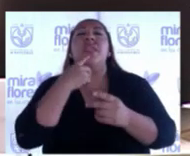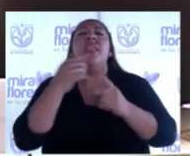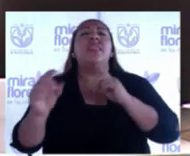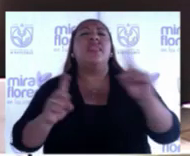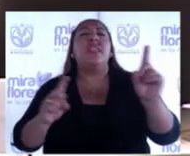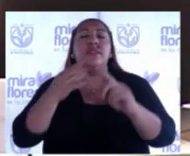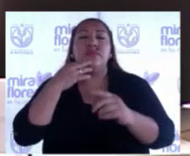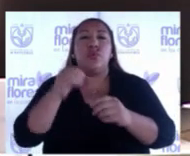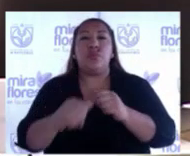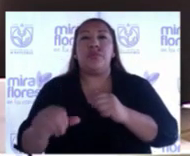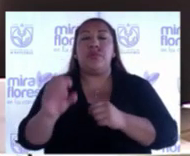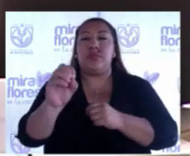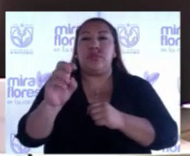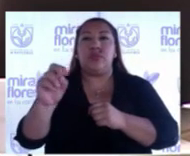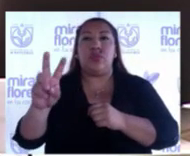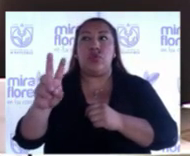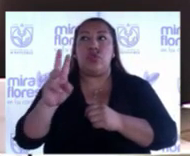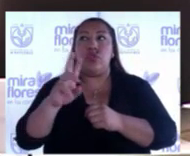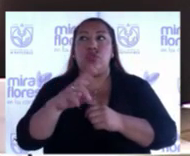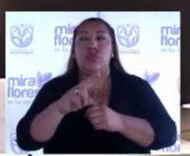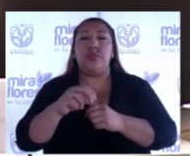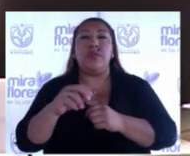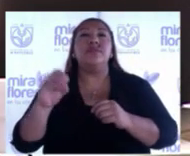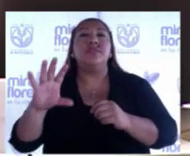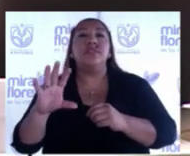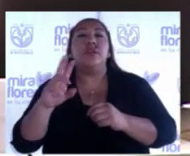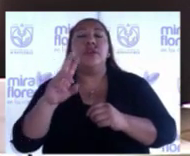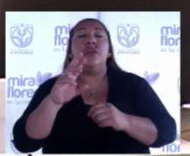directiva número